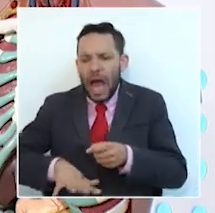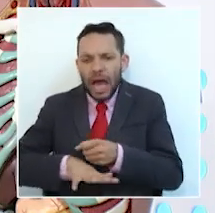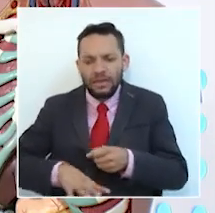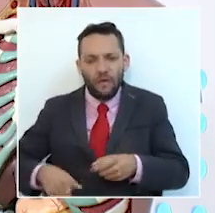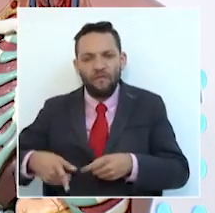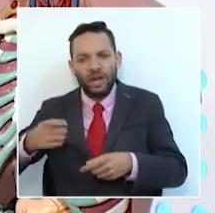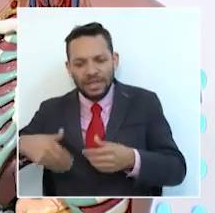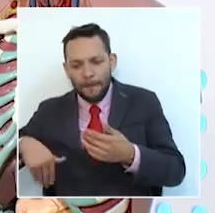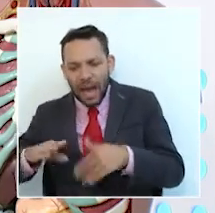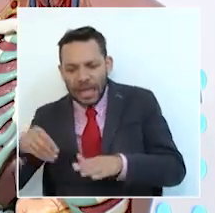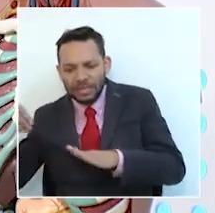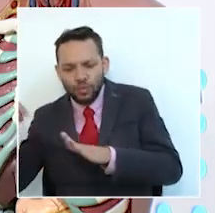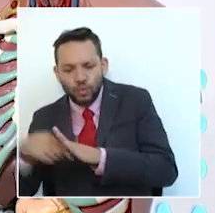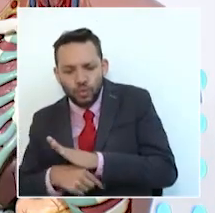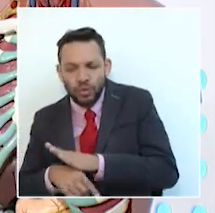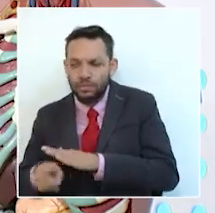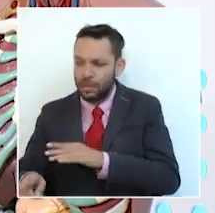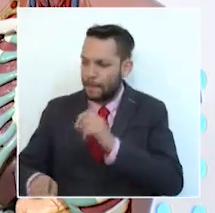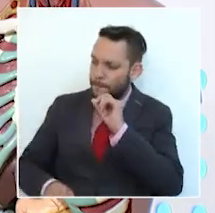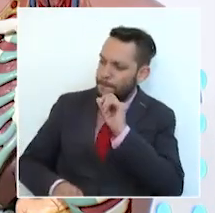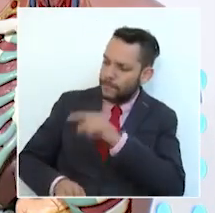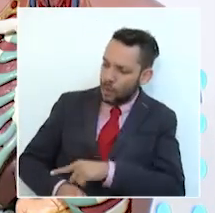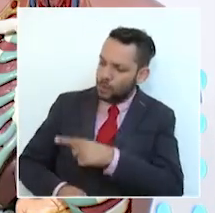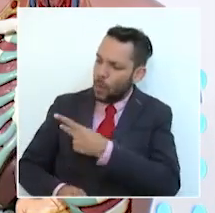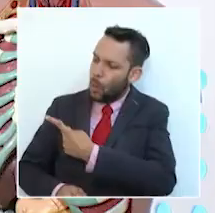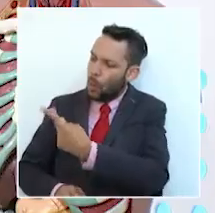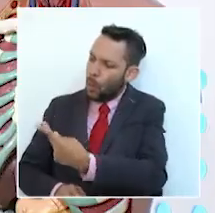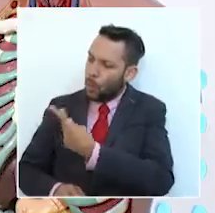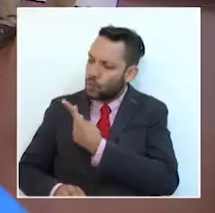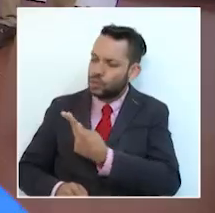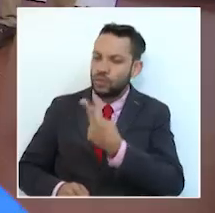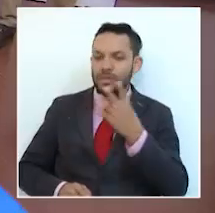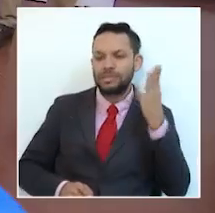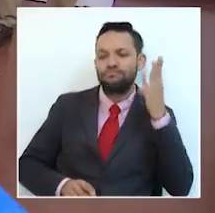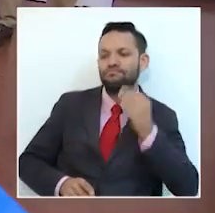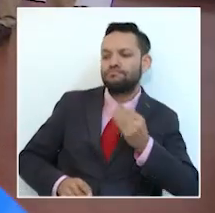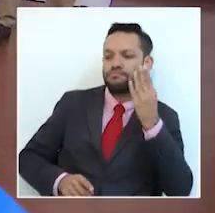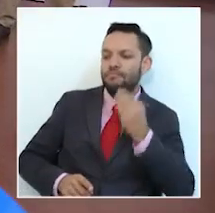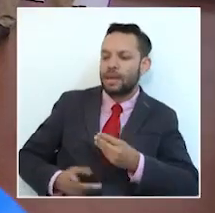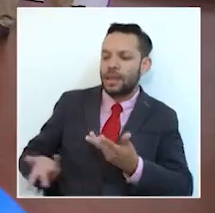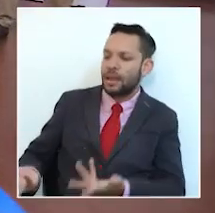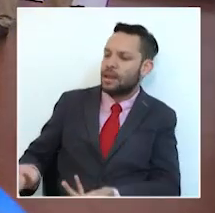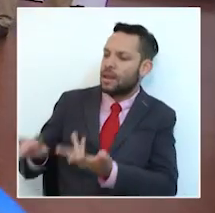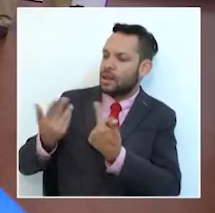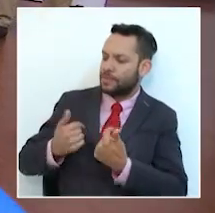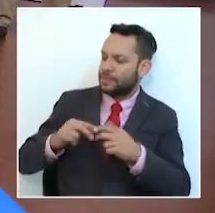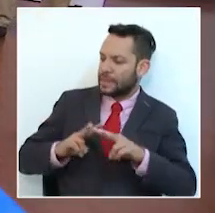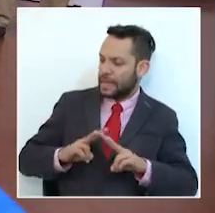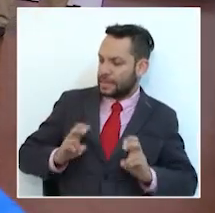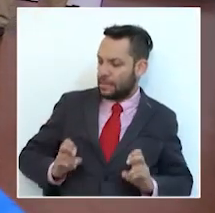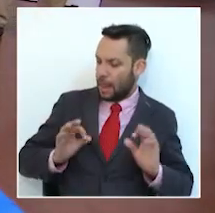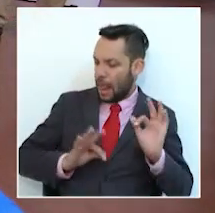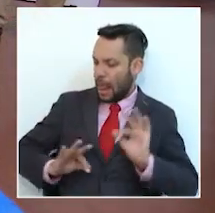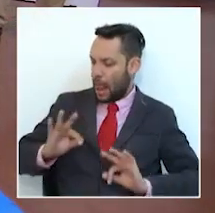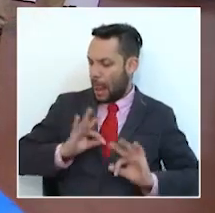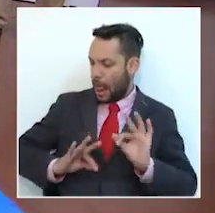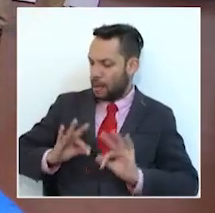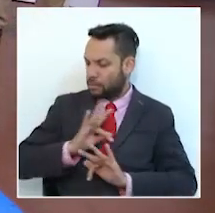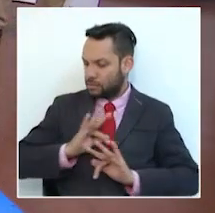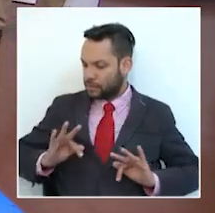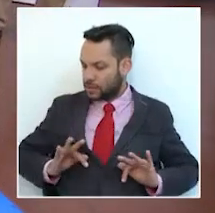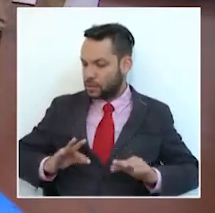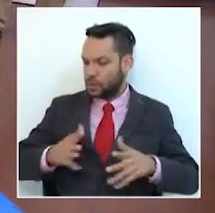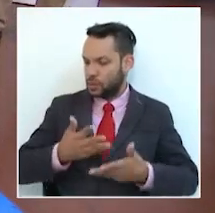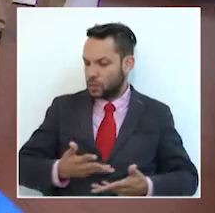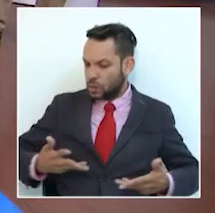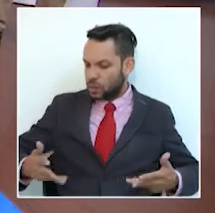experiencias que ustedes hayan vivido doctor josé luís doctora lourdes con el tema de talasoterapia barba pues